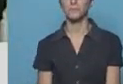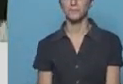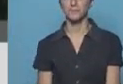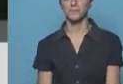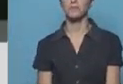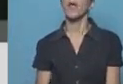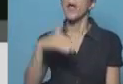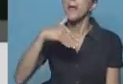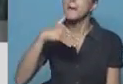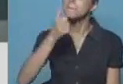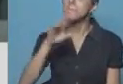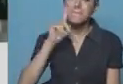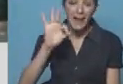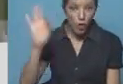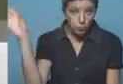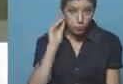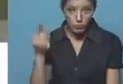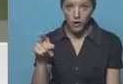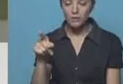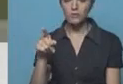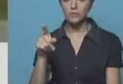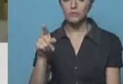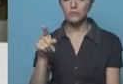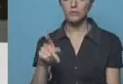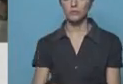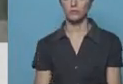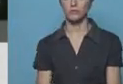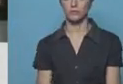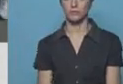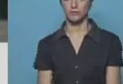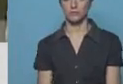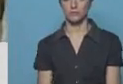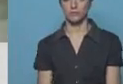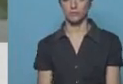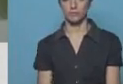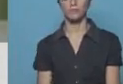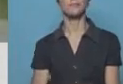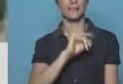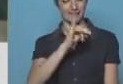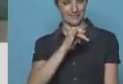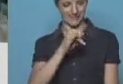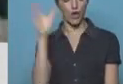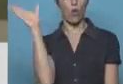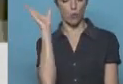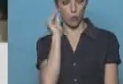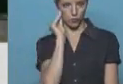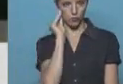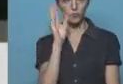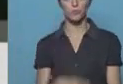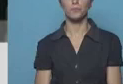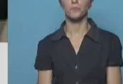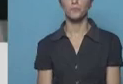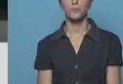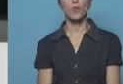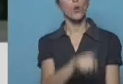Mario Giordano, nos estás escuchando, así trabajando en Río Gallegos. Así es, Roberto, Agustina, acá estamos, ustedes están